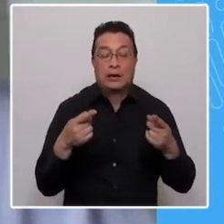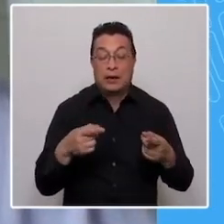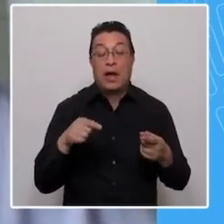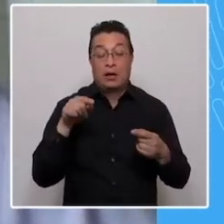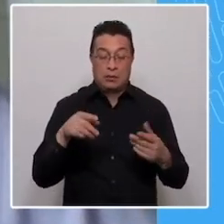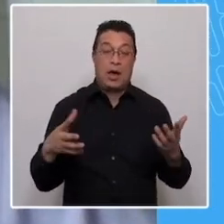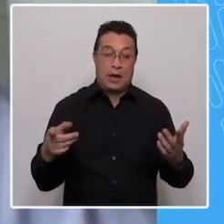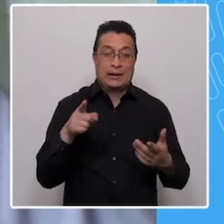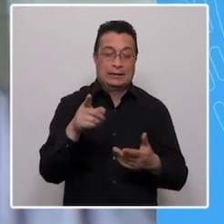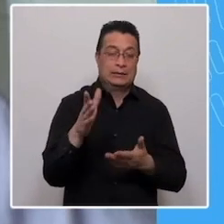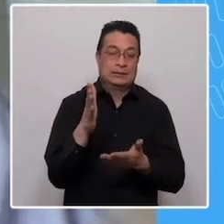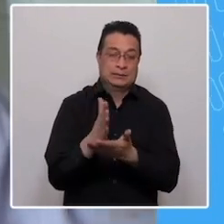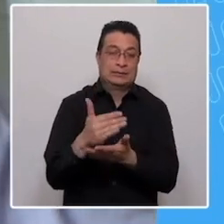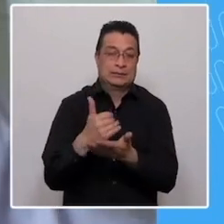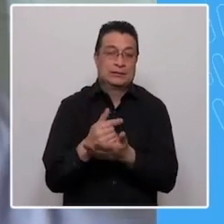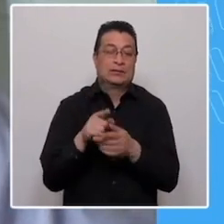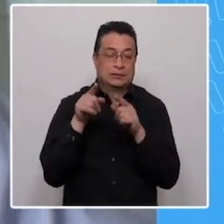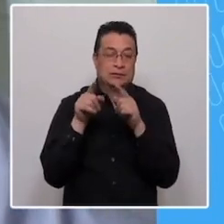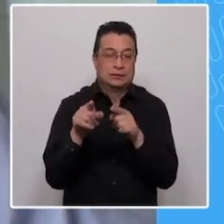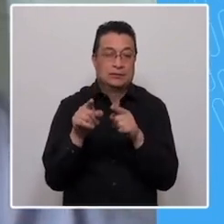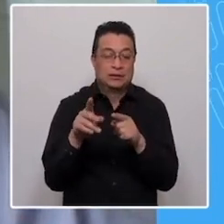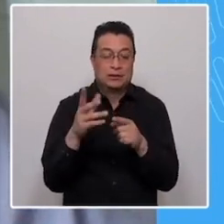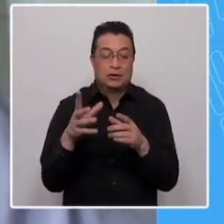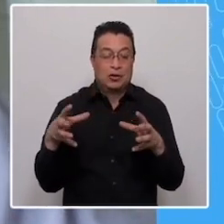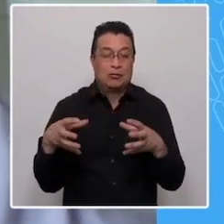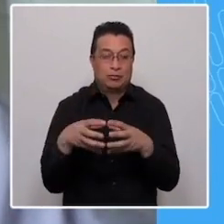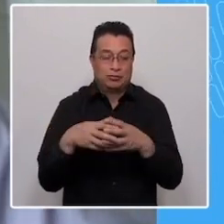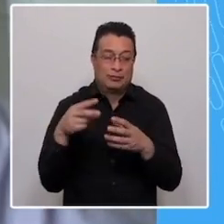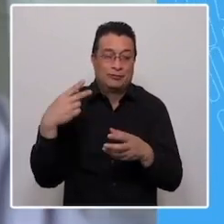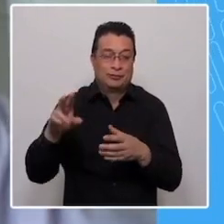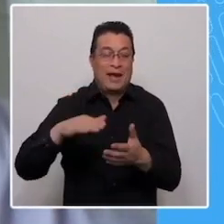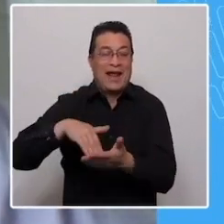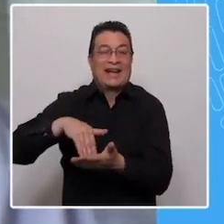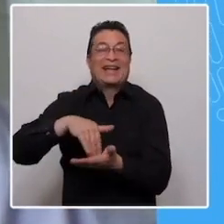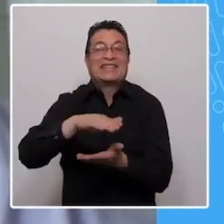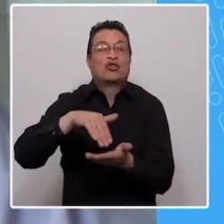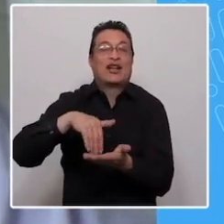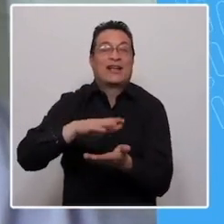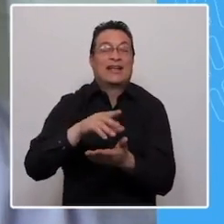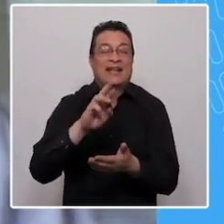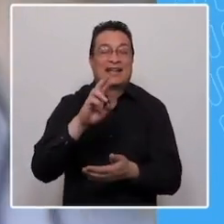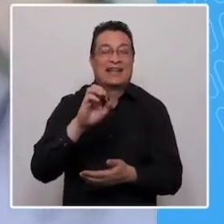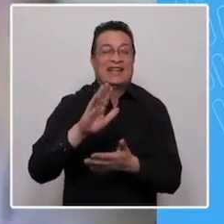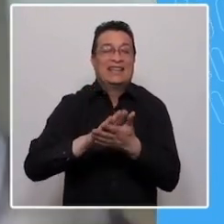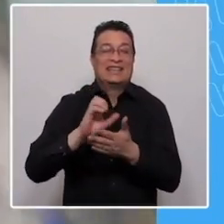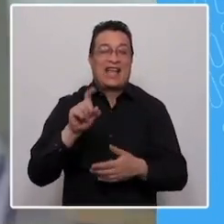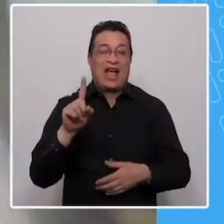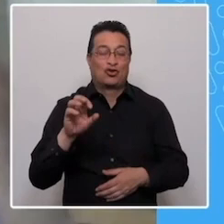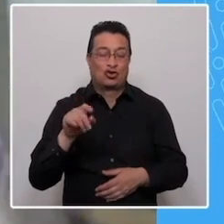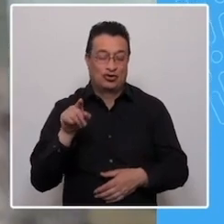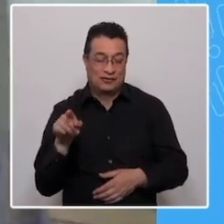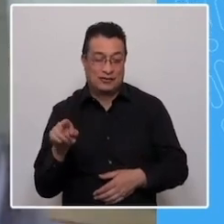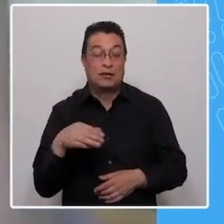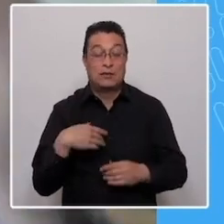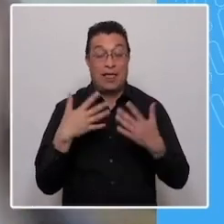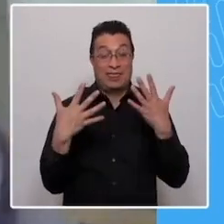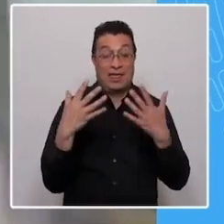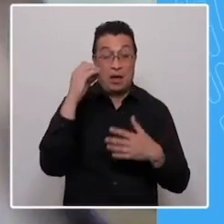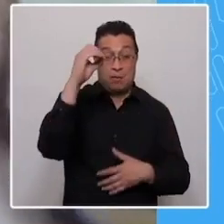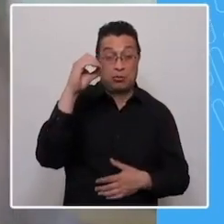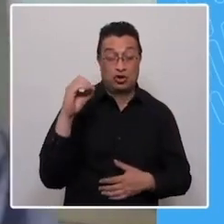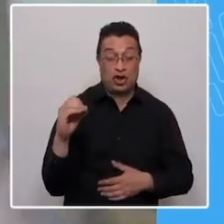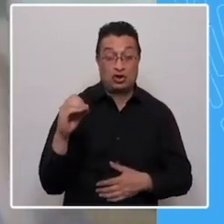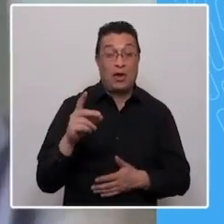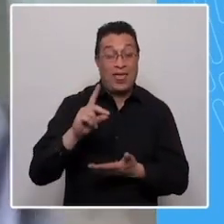esa es la estrategia que pueden hacer después de que no funcionó la campaña del rechazo, ¿cierto? Ensuciar y enlodar el proceso durante. El 10% de la Cámara de Diputados es